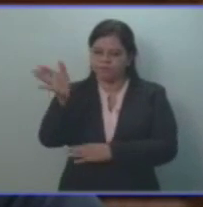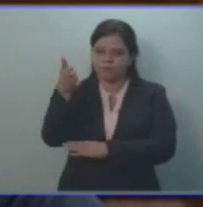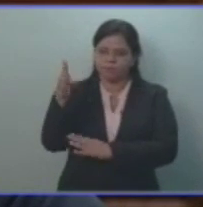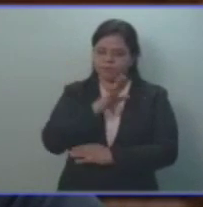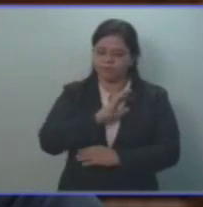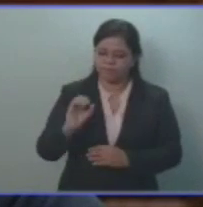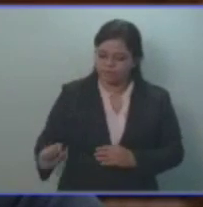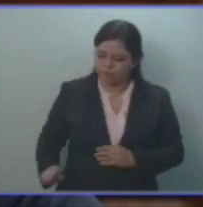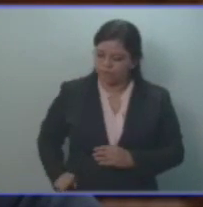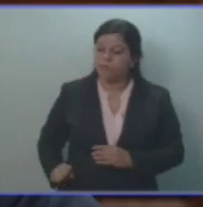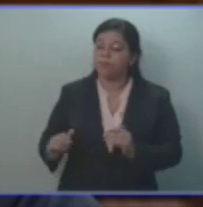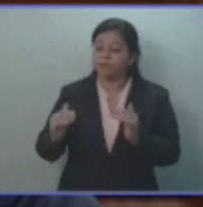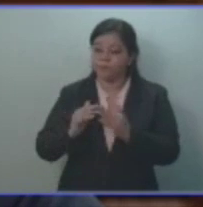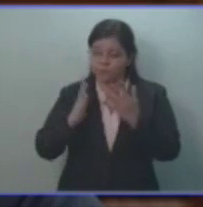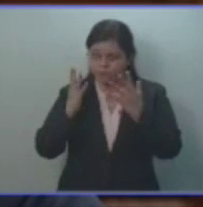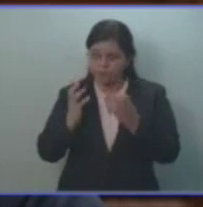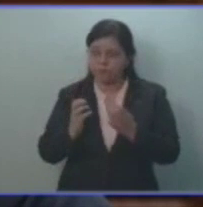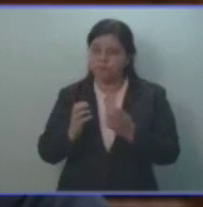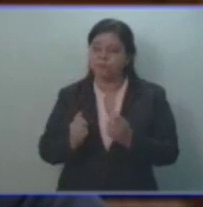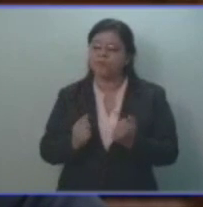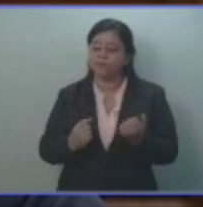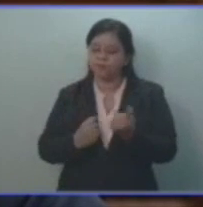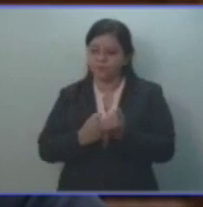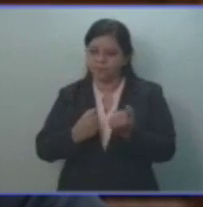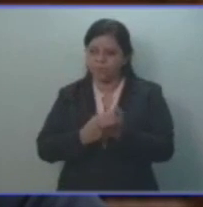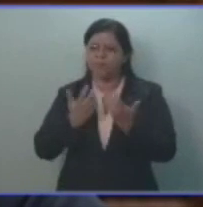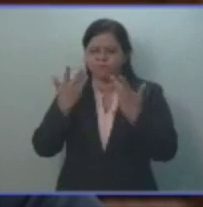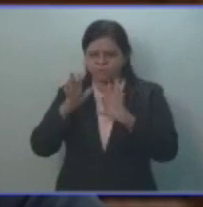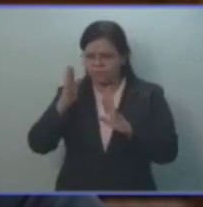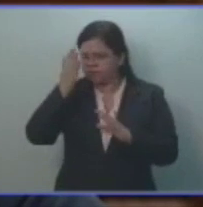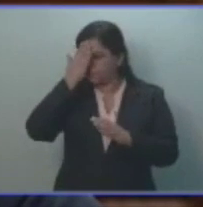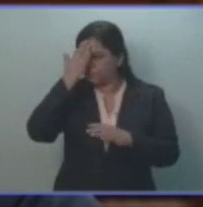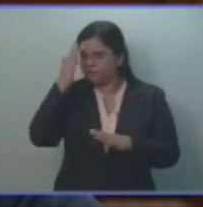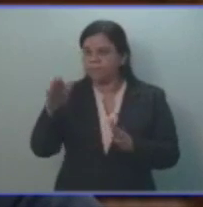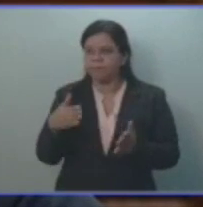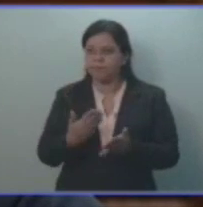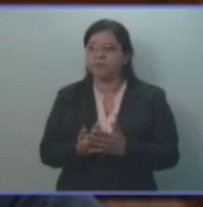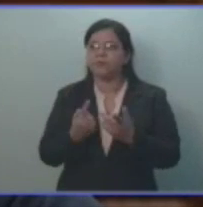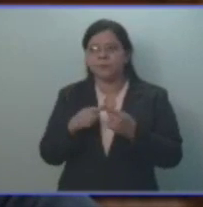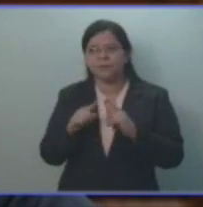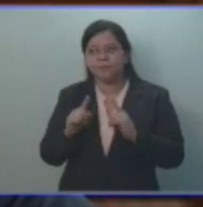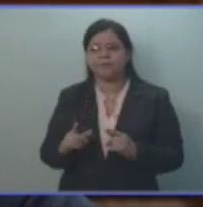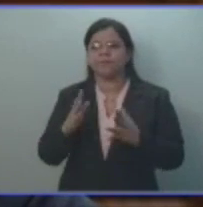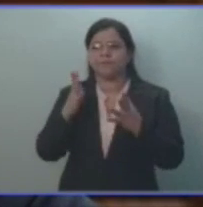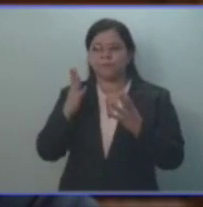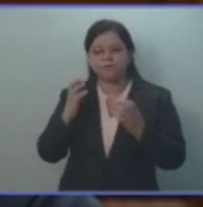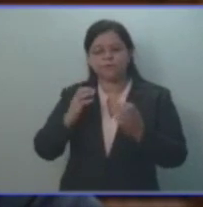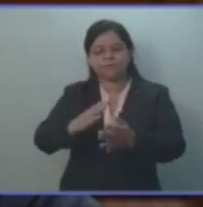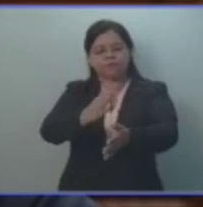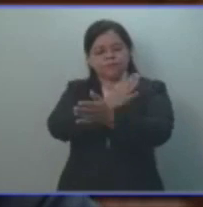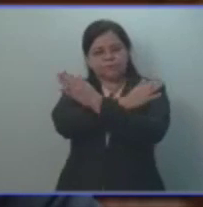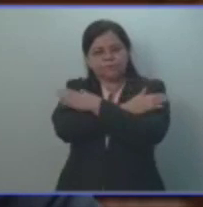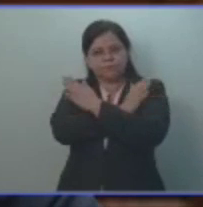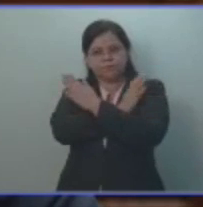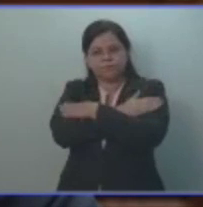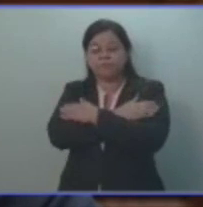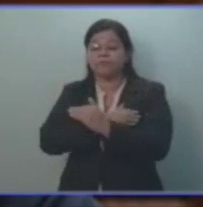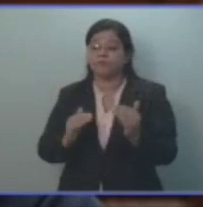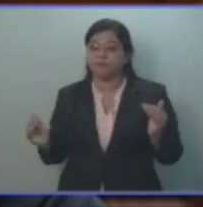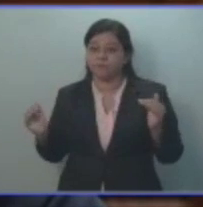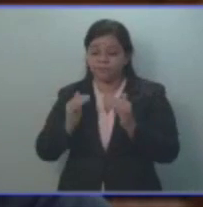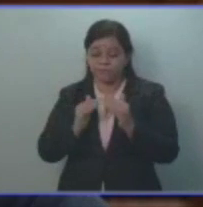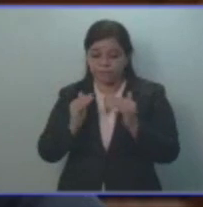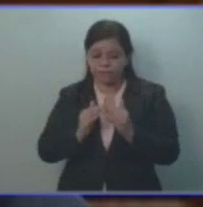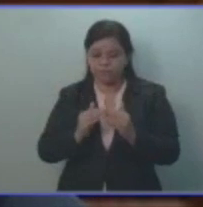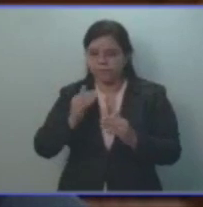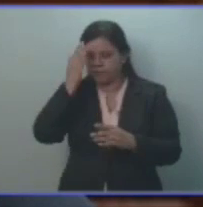que agregarnos, yo sé que agregaron a toda la fracción, pero agregarme a esas felicitaciones, también reconocerle